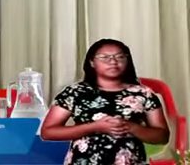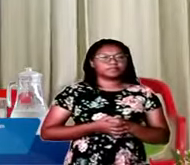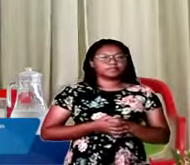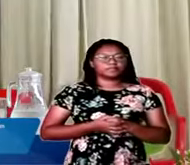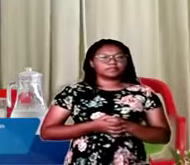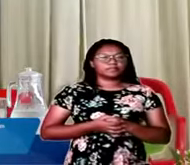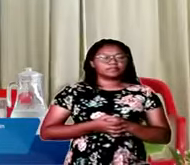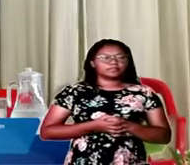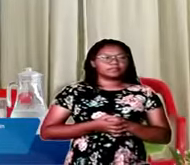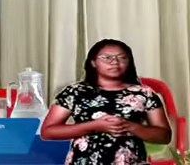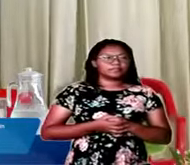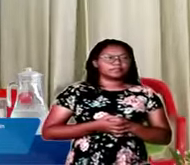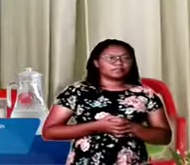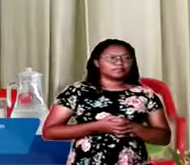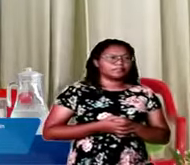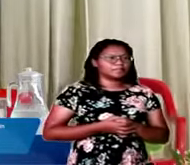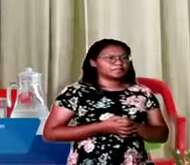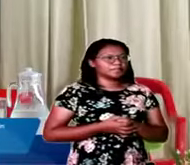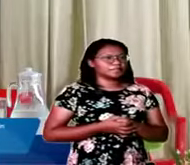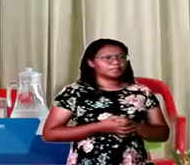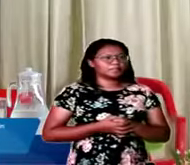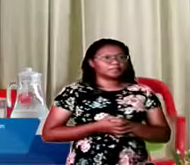Este hombre